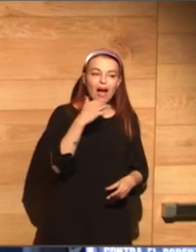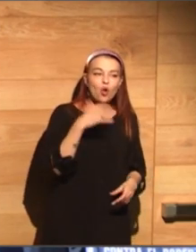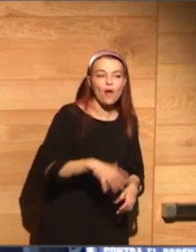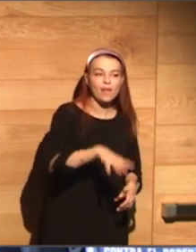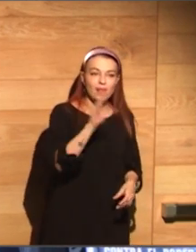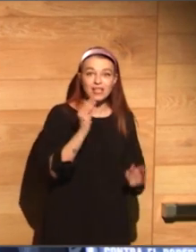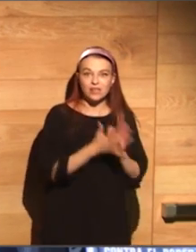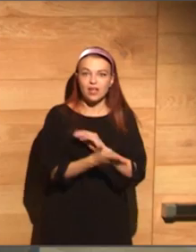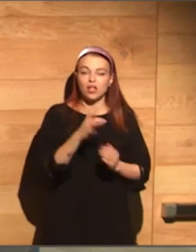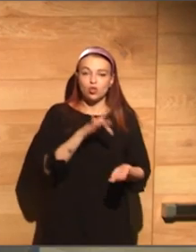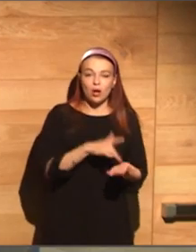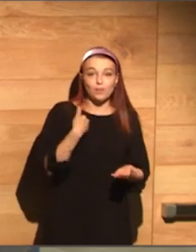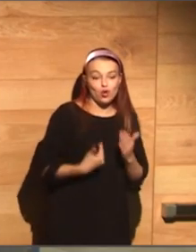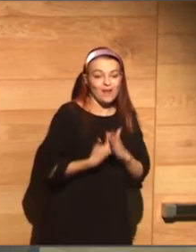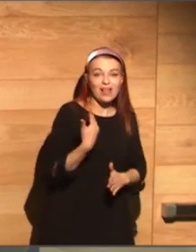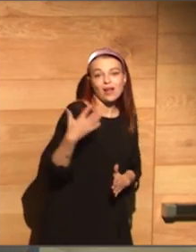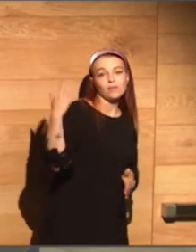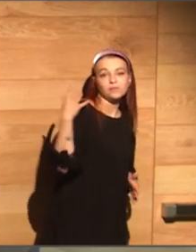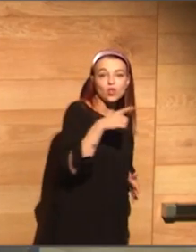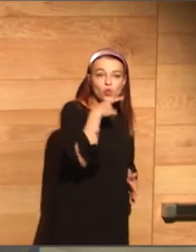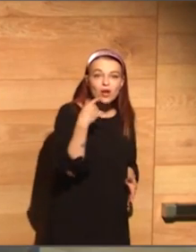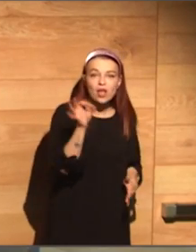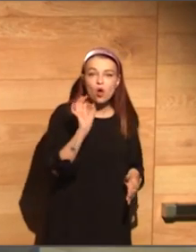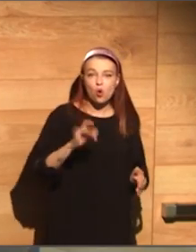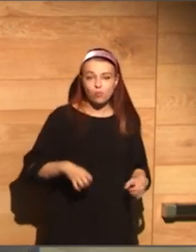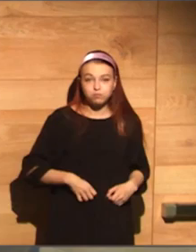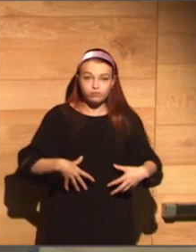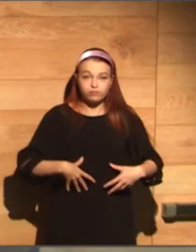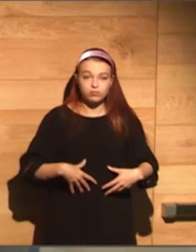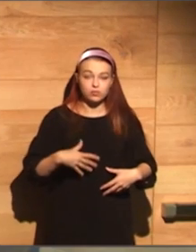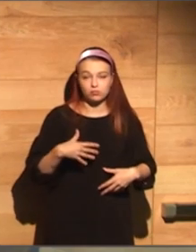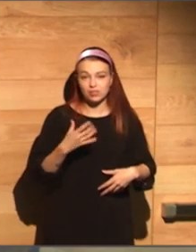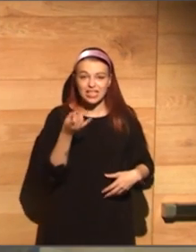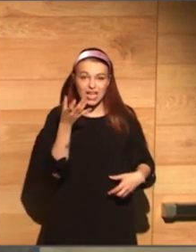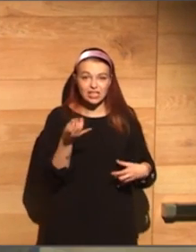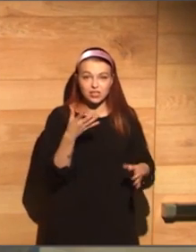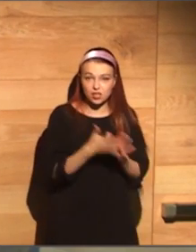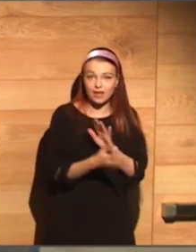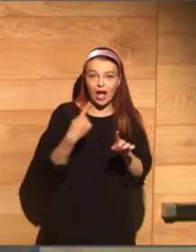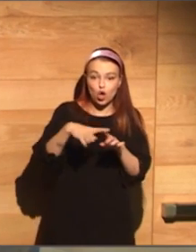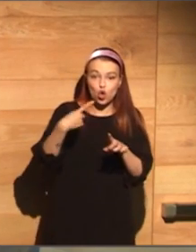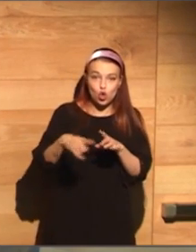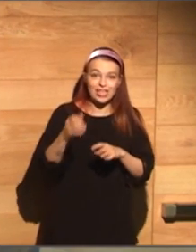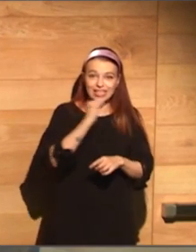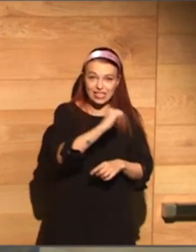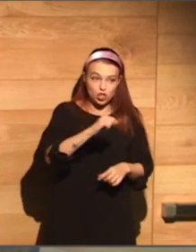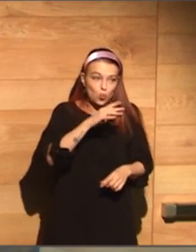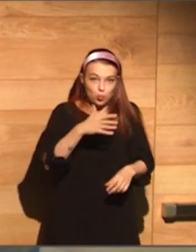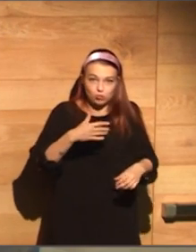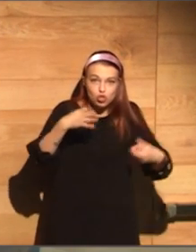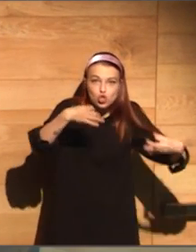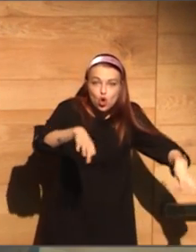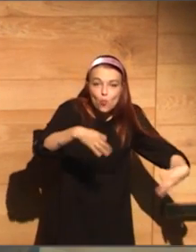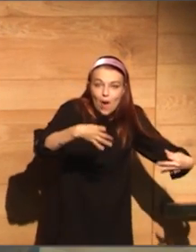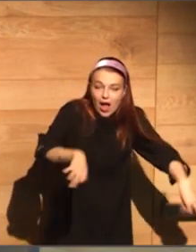contar que le duele la espalda esa mañana. Claro, que tiene gases, pues cosas de asesinos que también tienen ese tipo de cosas. Y eso es lo que